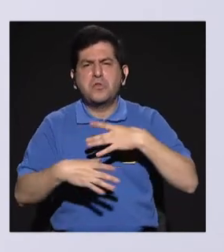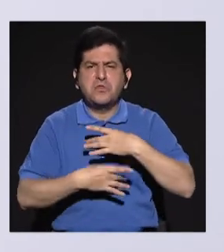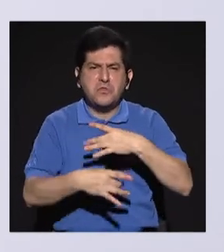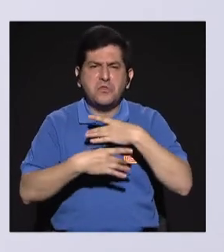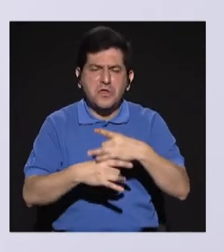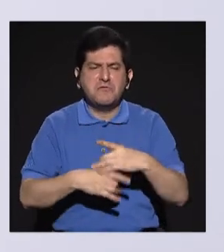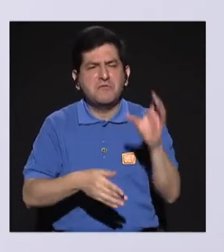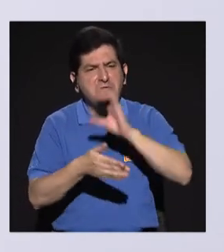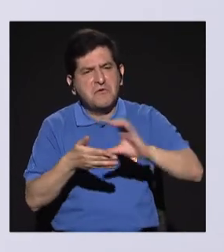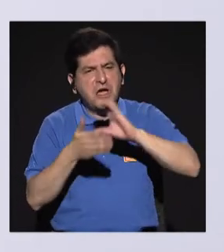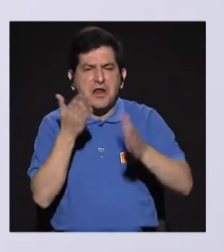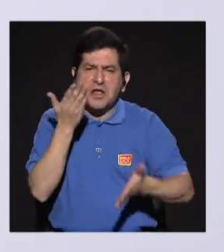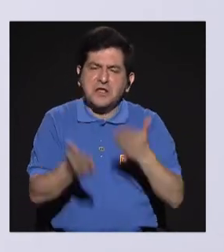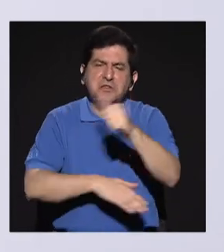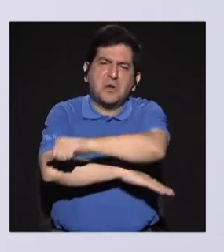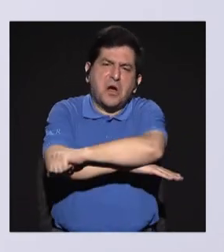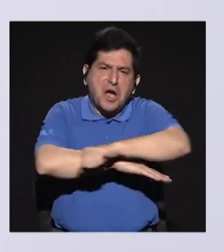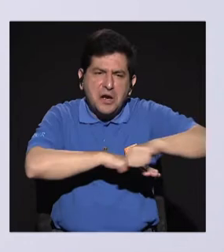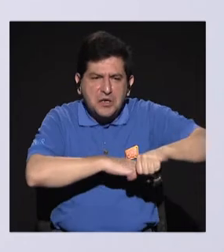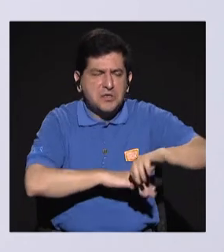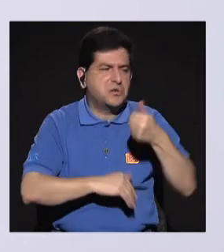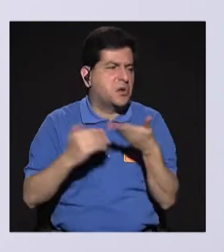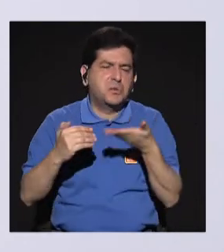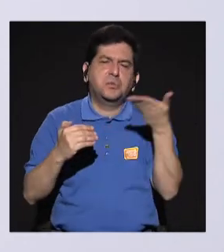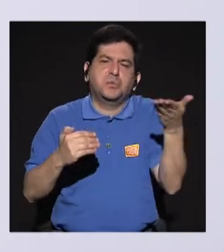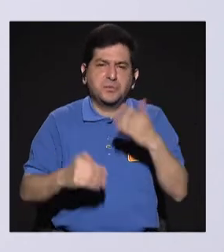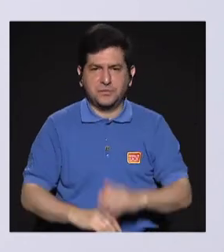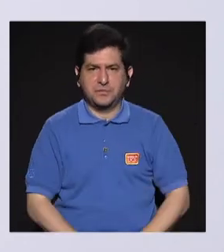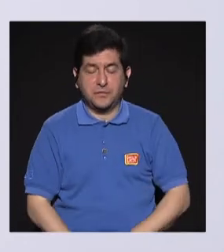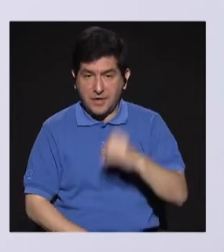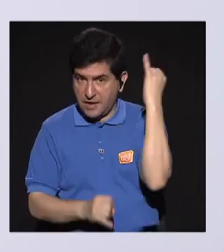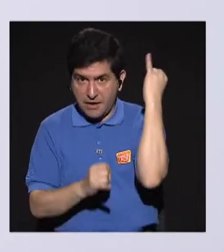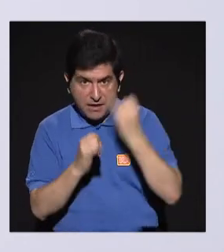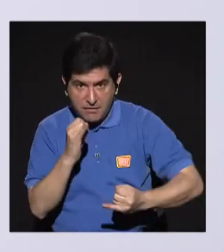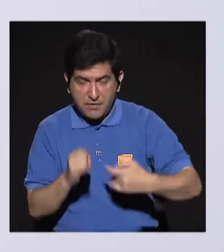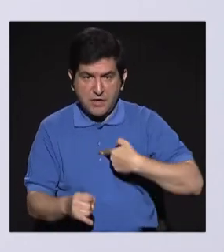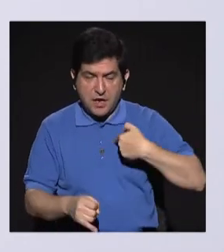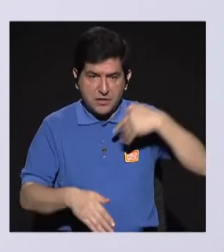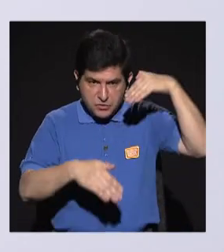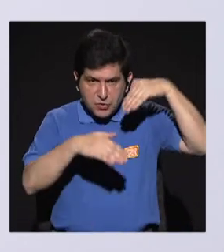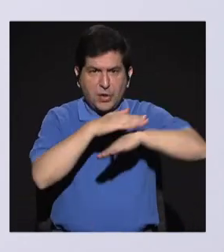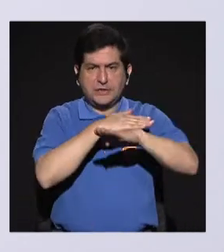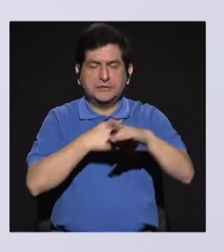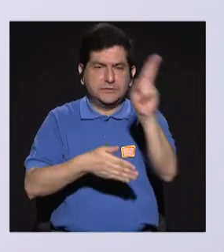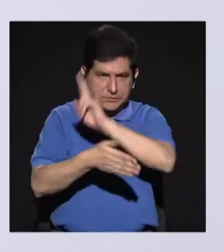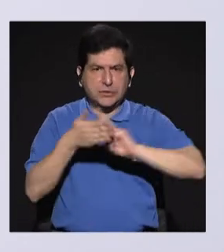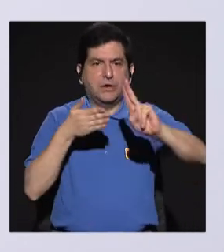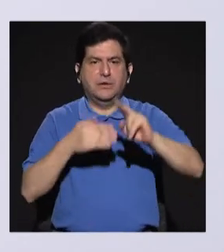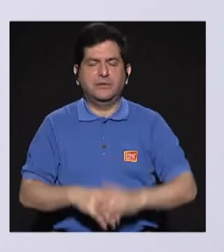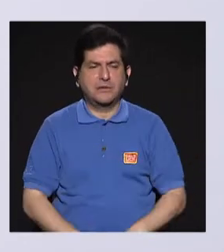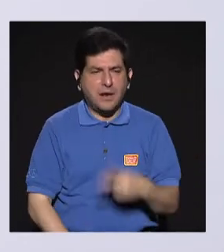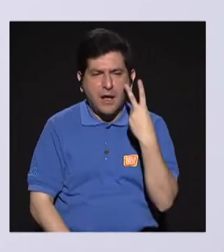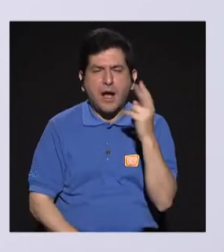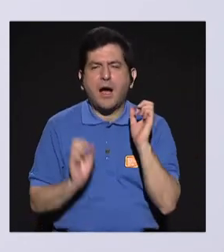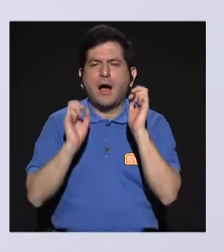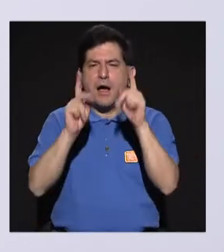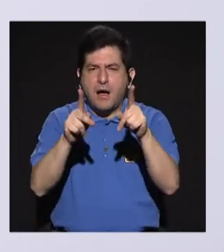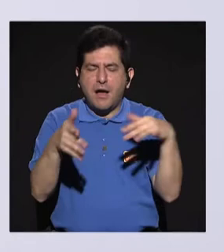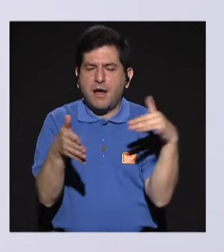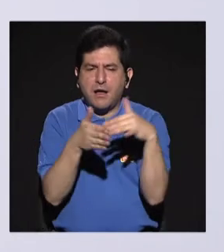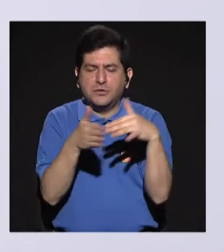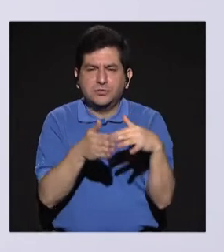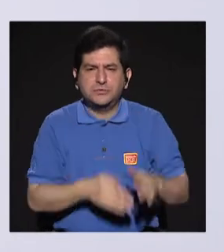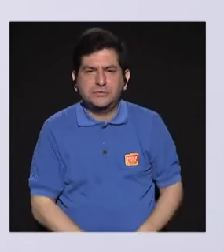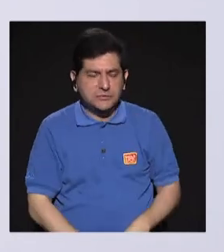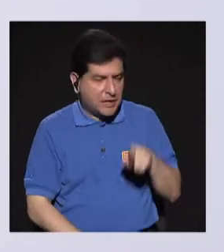uno genera muchos intereses cuando está en el colegio que arquitectura otras cosas finalmente cuando entré a la universidad éste vi